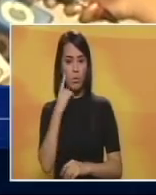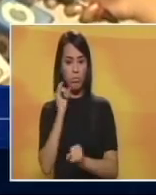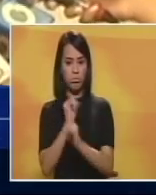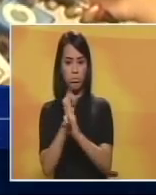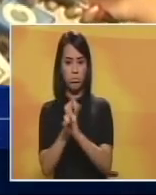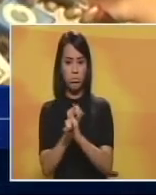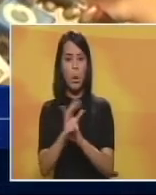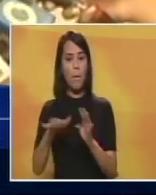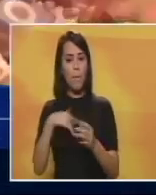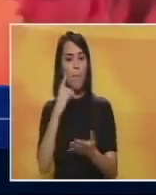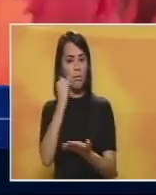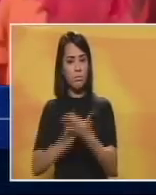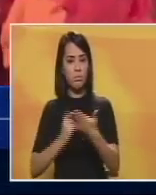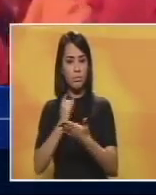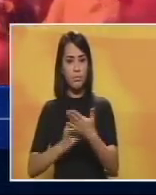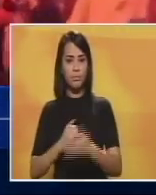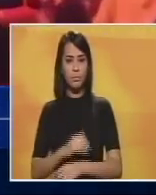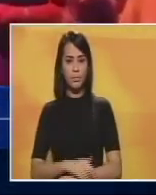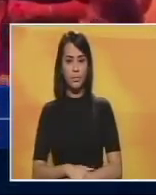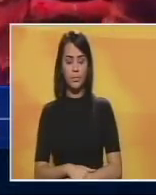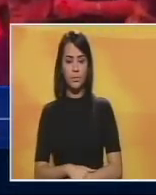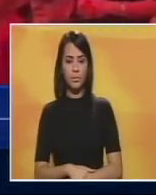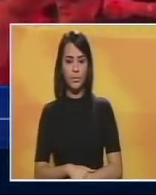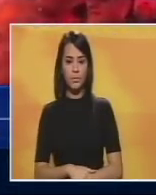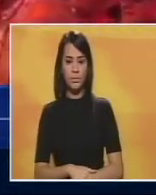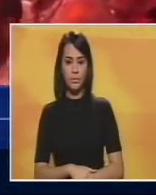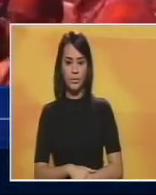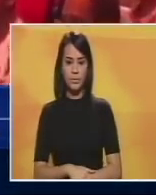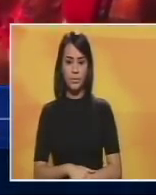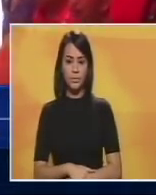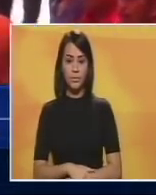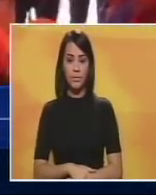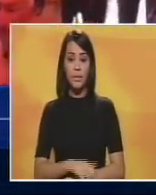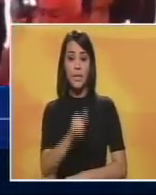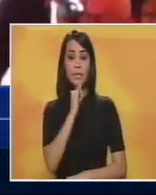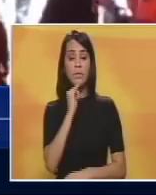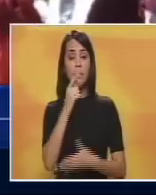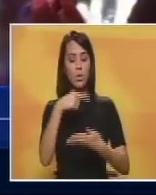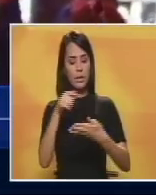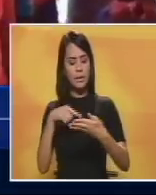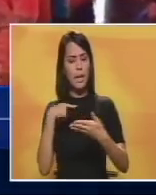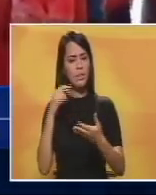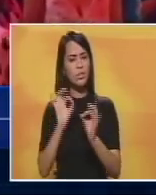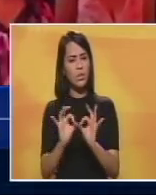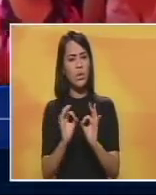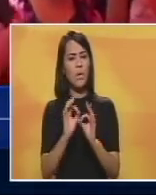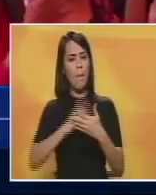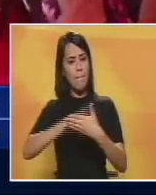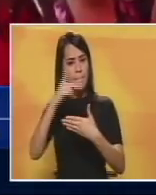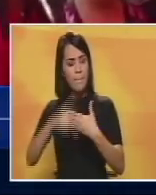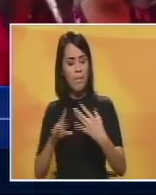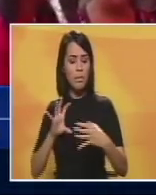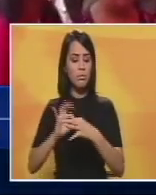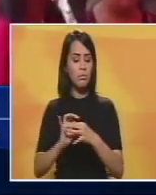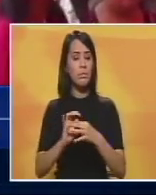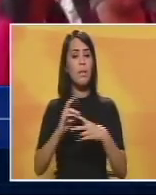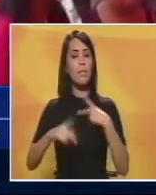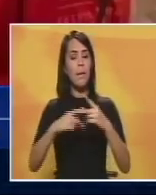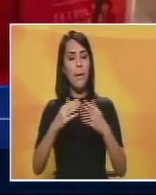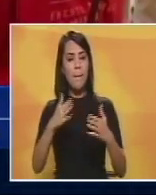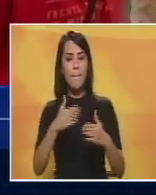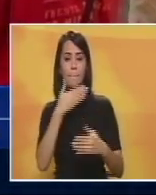línea puede registrarse. Hola a todos. Rodríguez expresó que el censo forma parte del plan de recuperación y